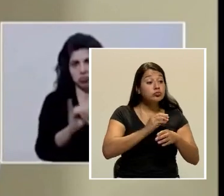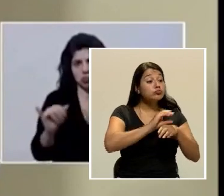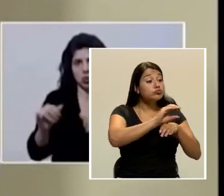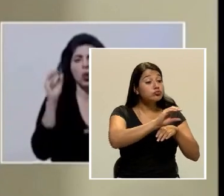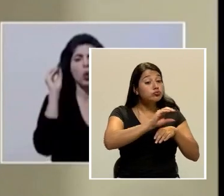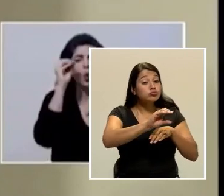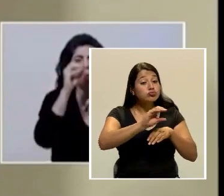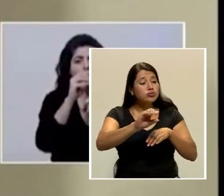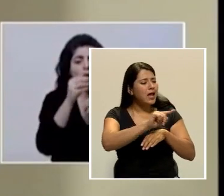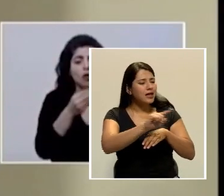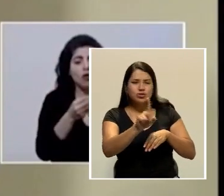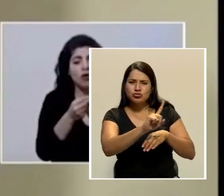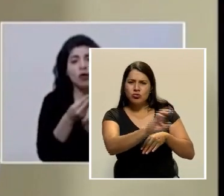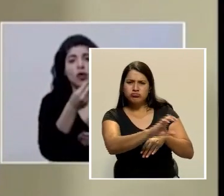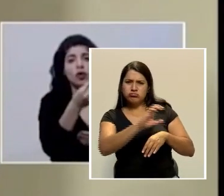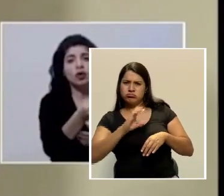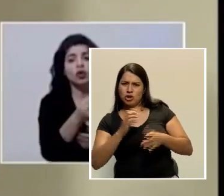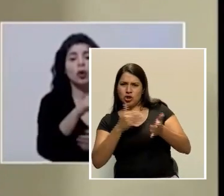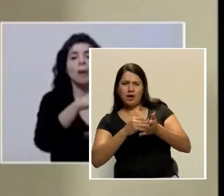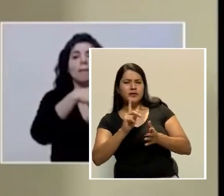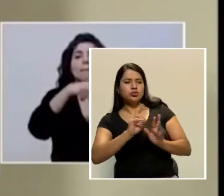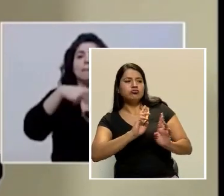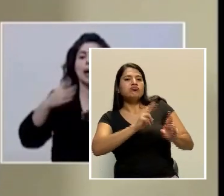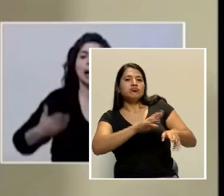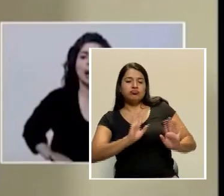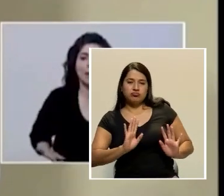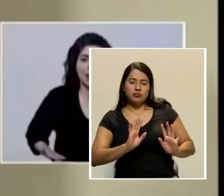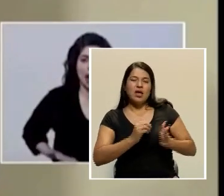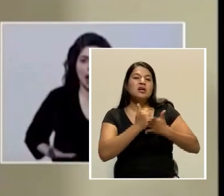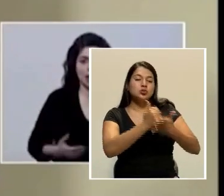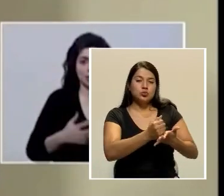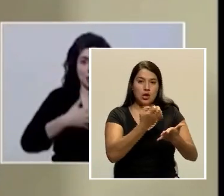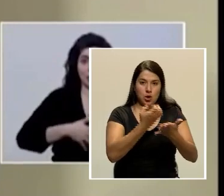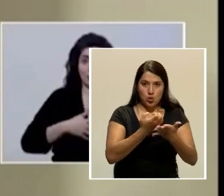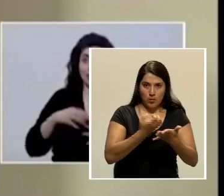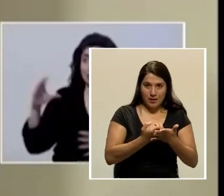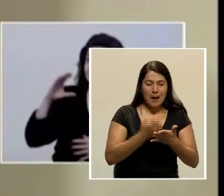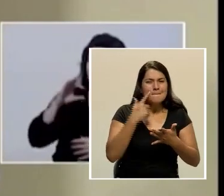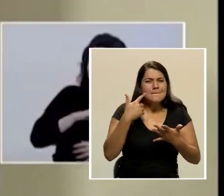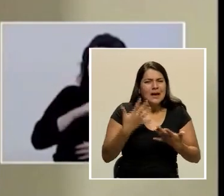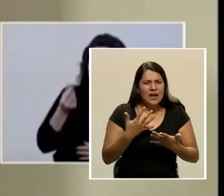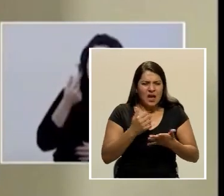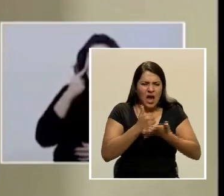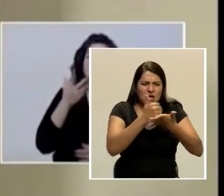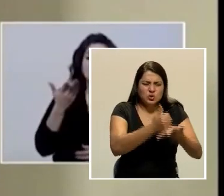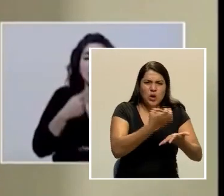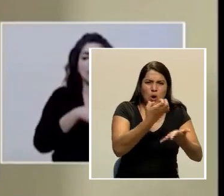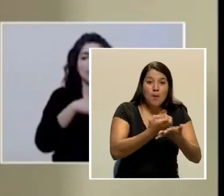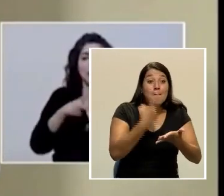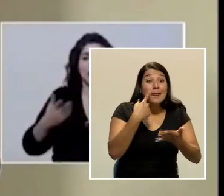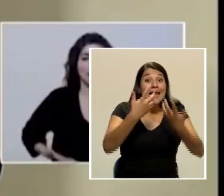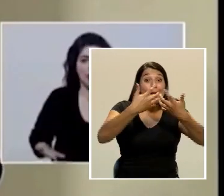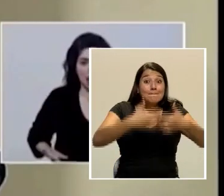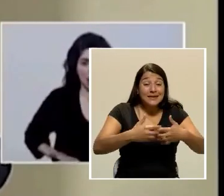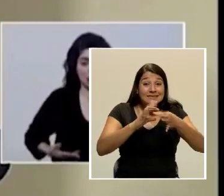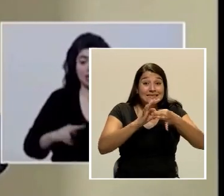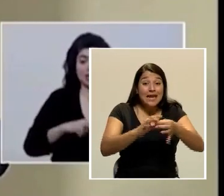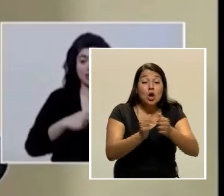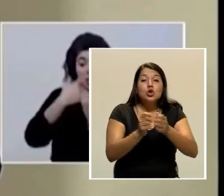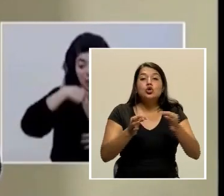debidamente inscritas ante el Instituto Costarricense de Turismo. Se trata entonces de fondos no